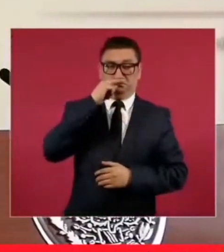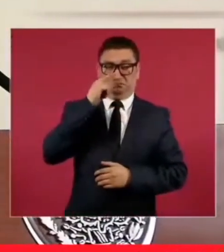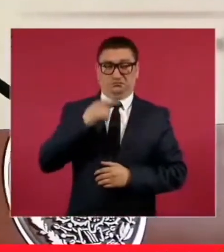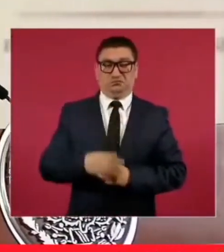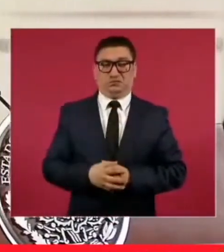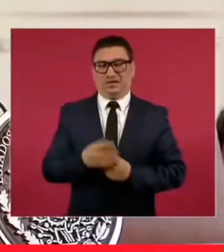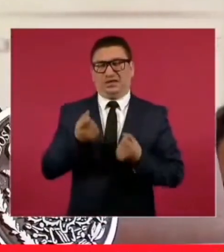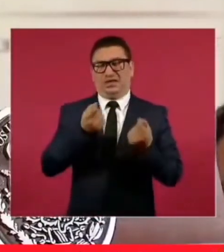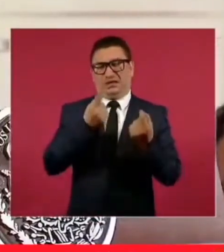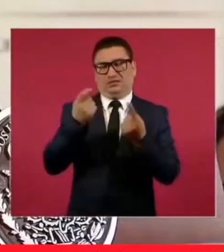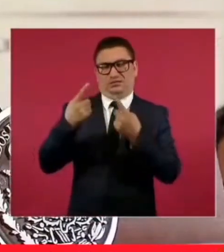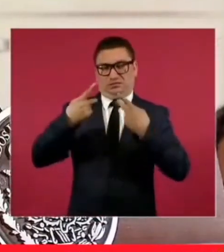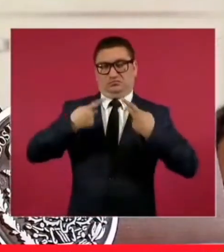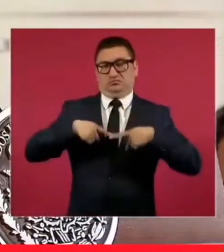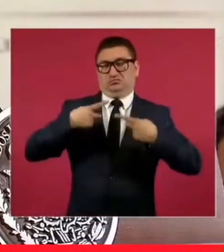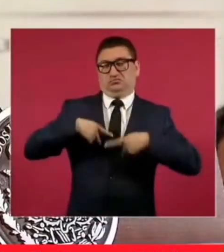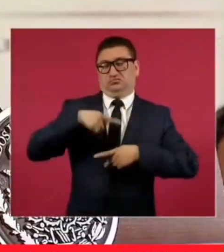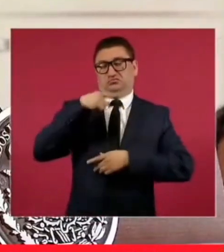Algunos